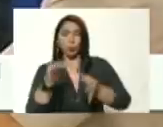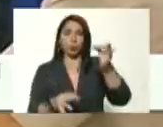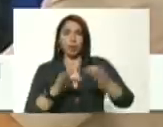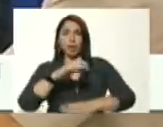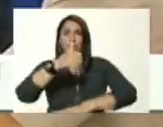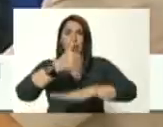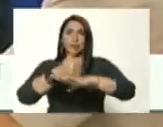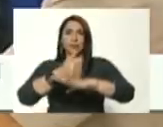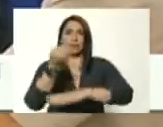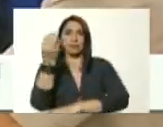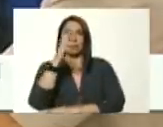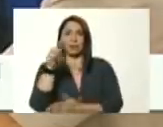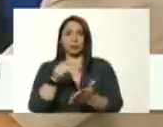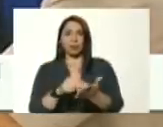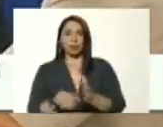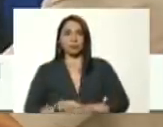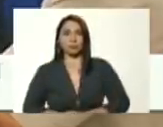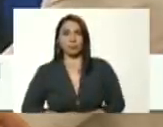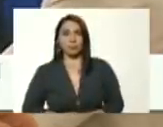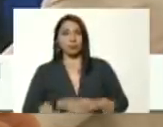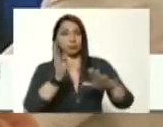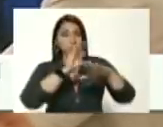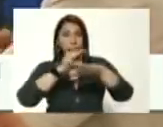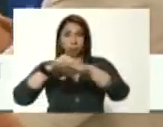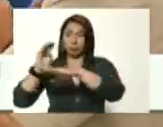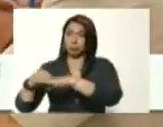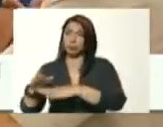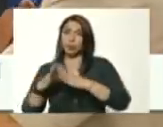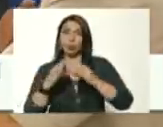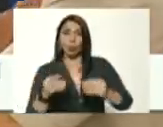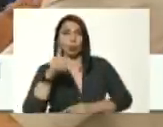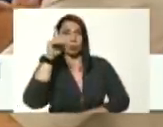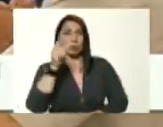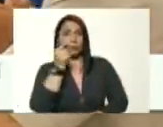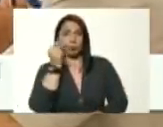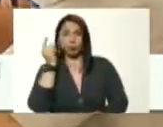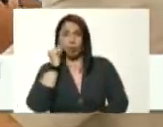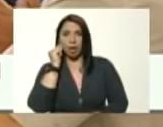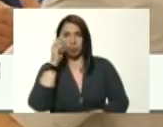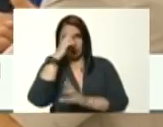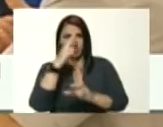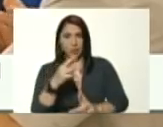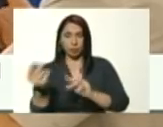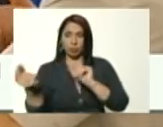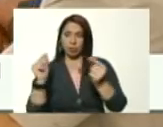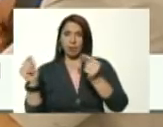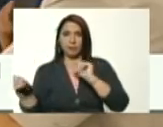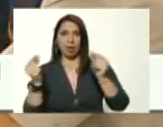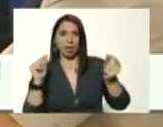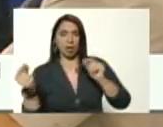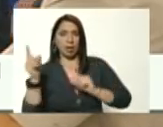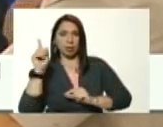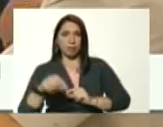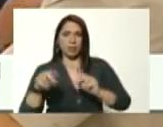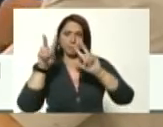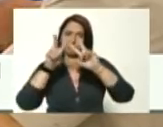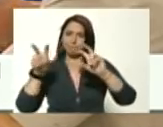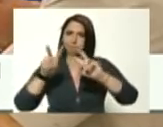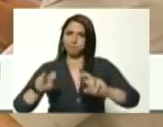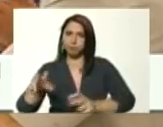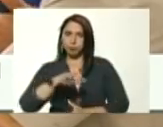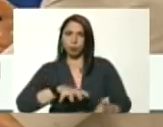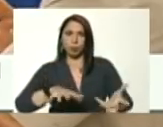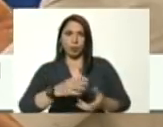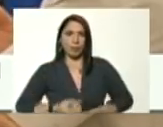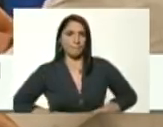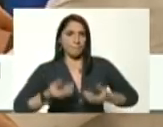nacional ha solicitado de todos los parlamentarios el respeto en el debate en las discusiones en los análisis de los problemas que están